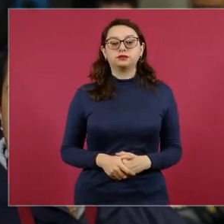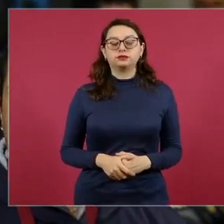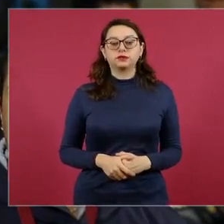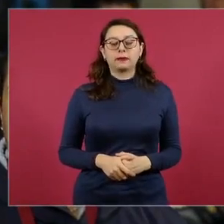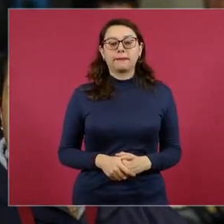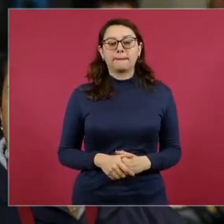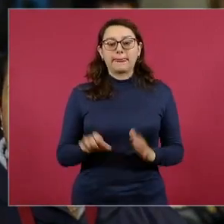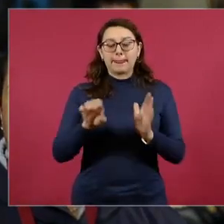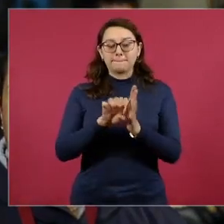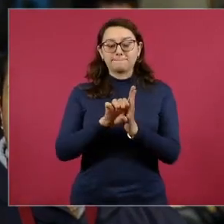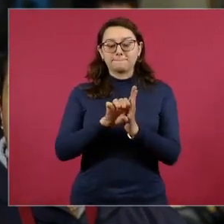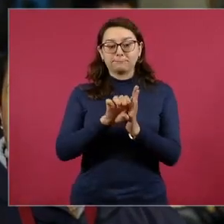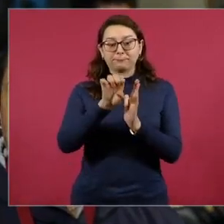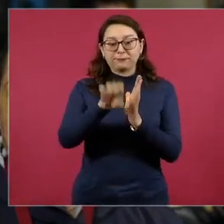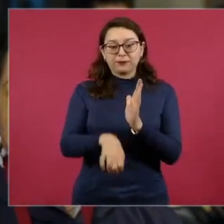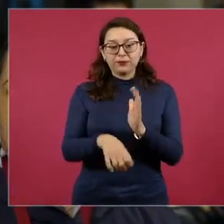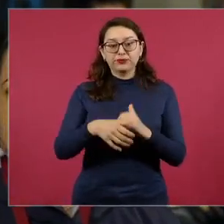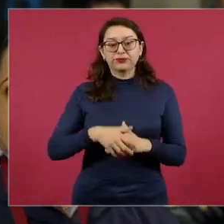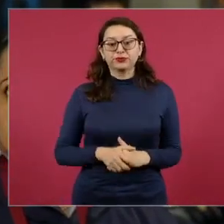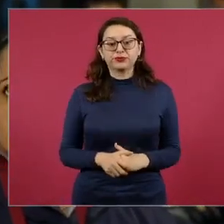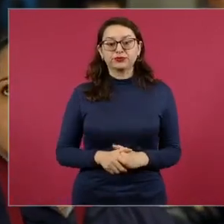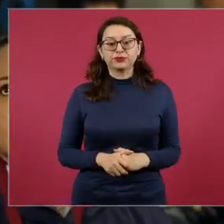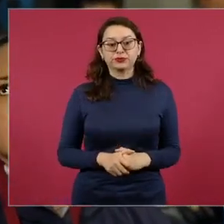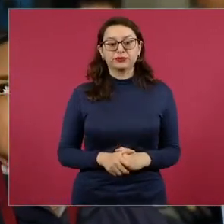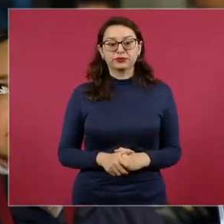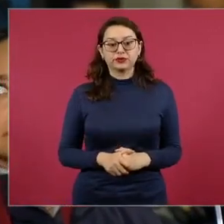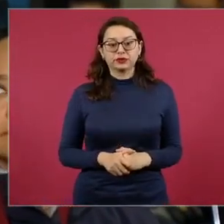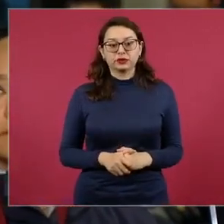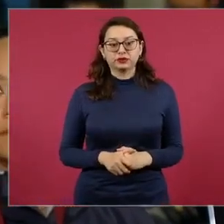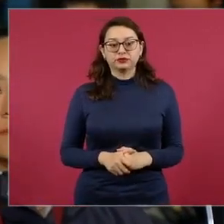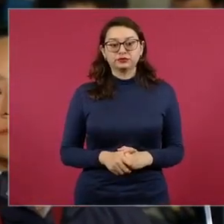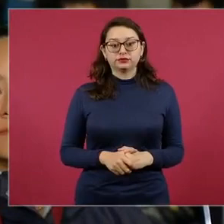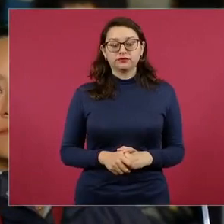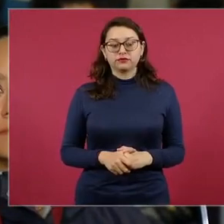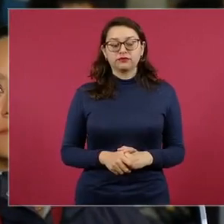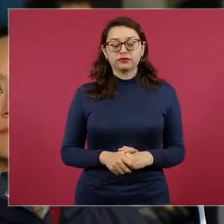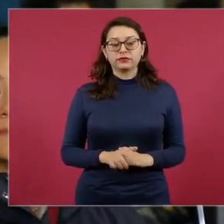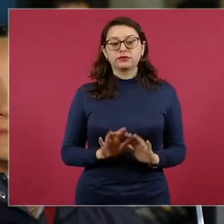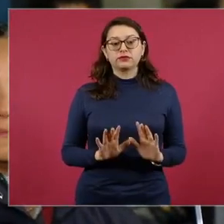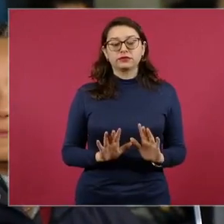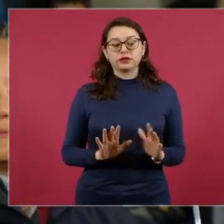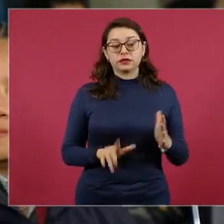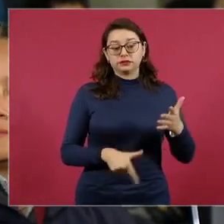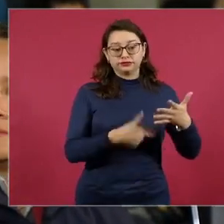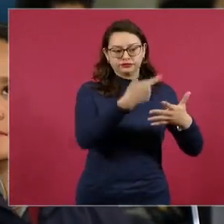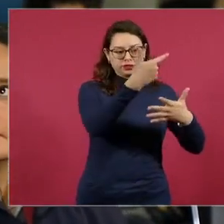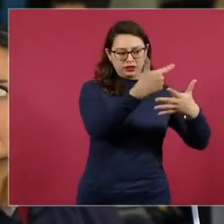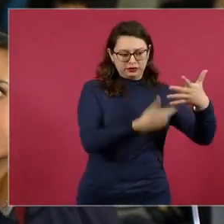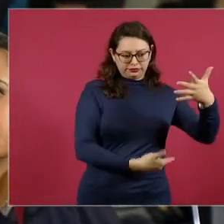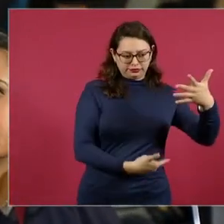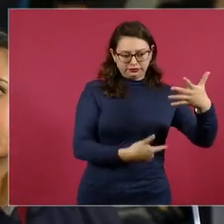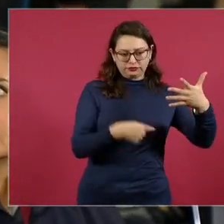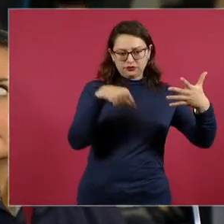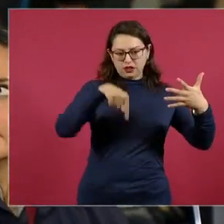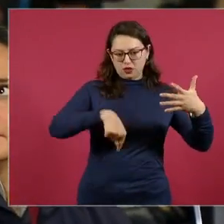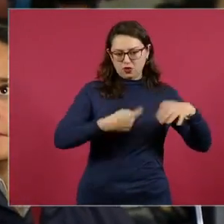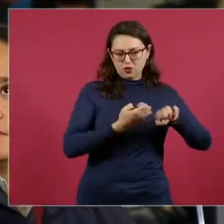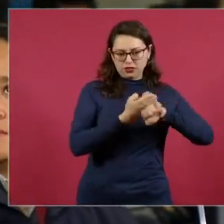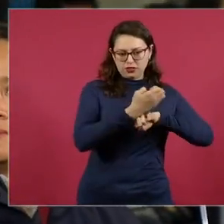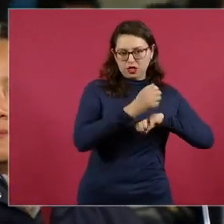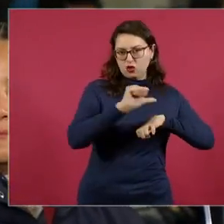Por ejemplo, en el caso de en las bases de datos o en los cruces de las bases de